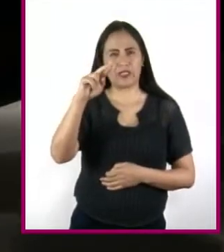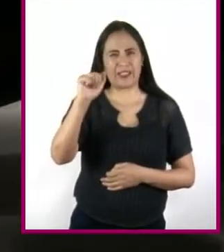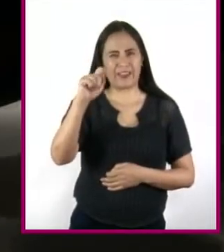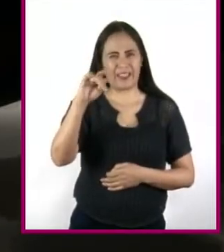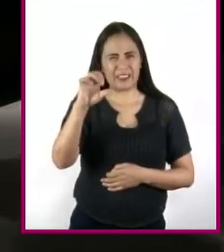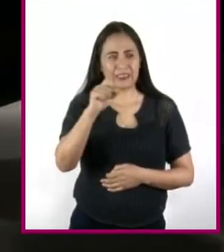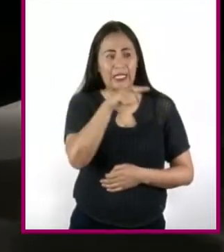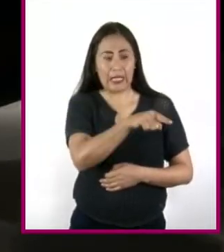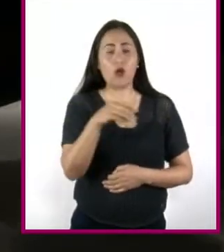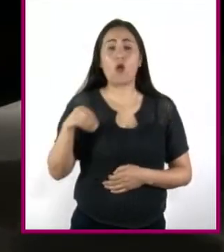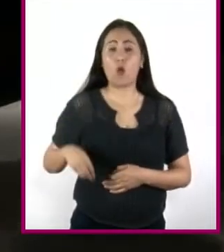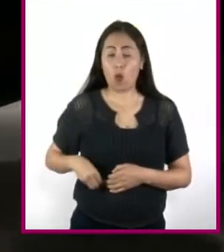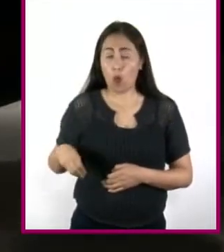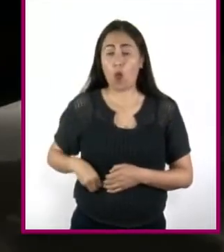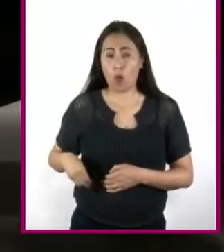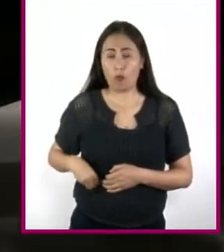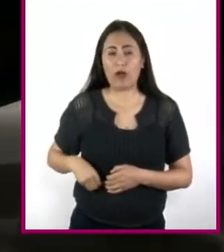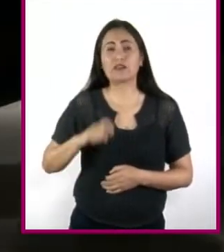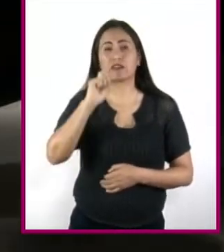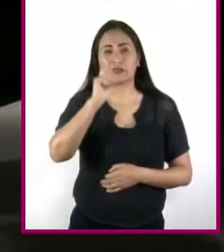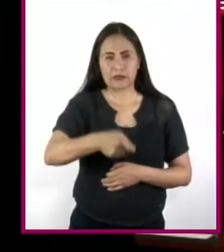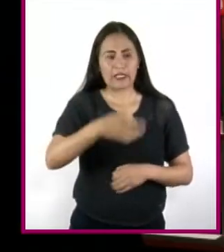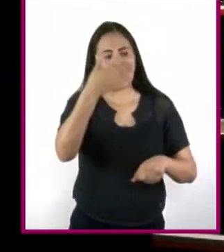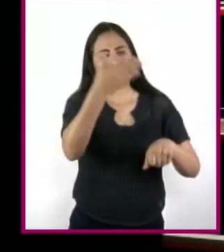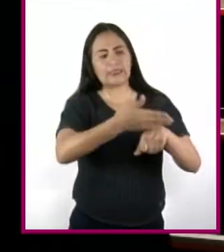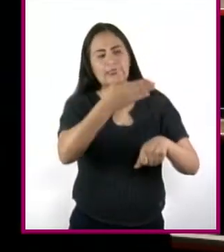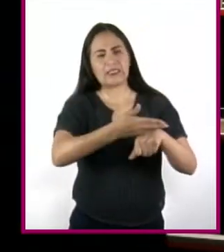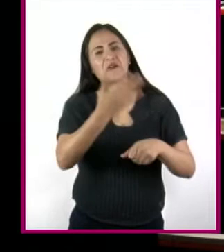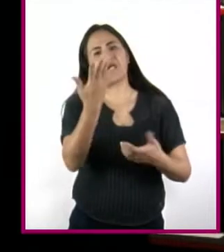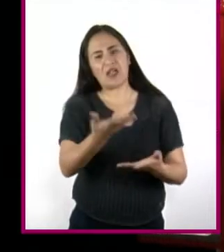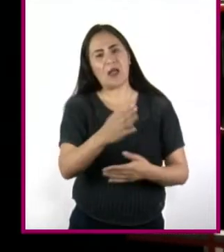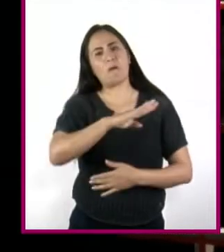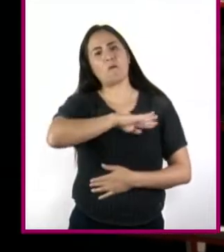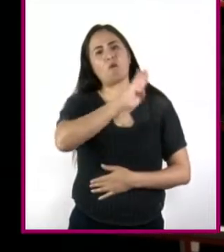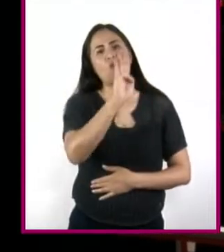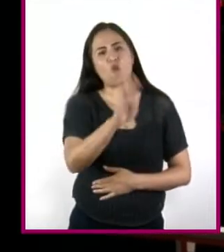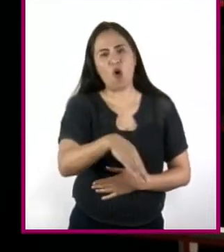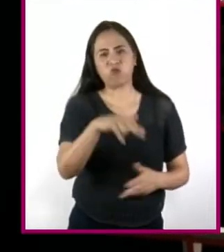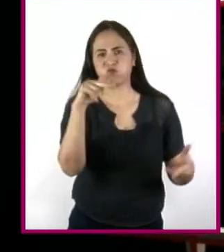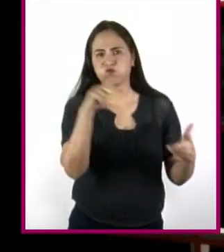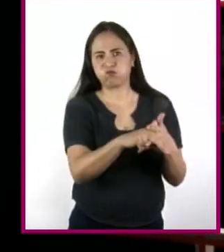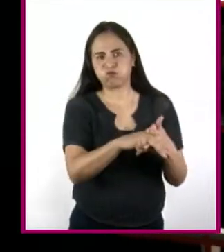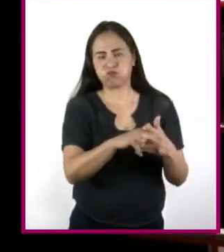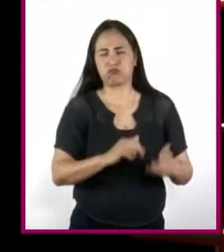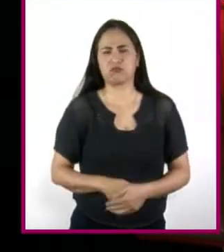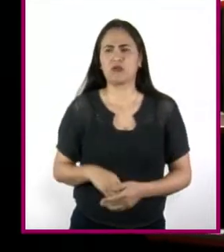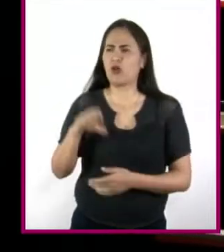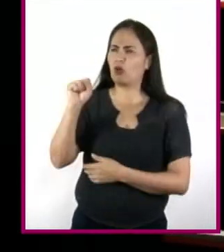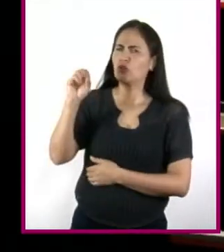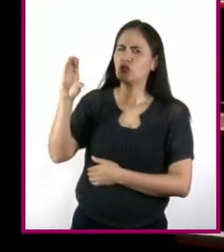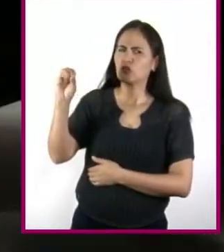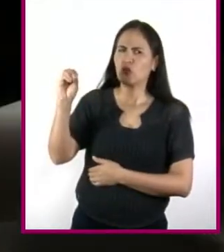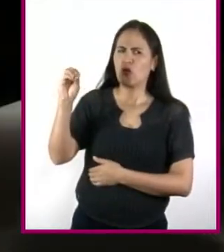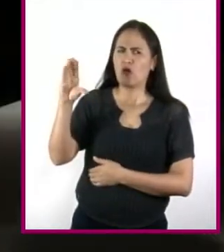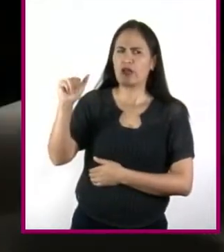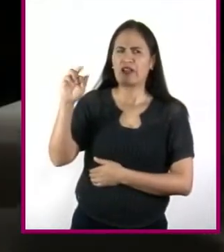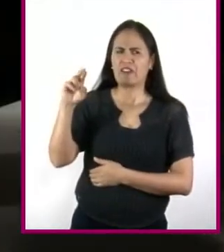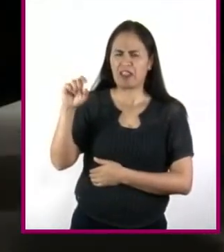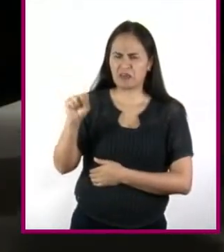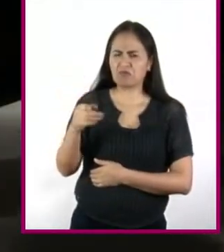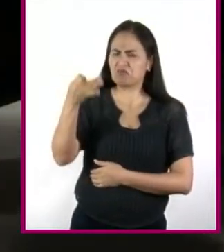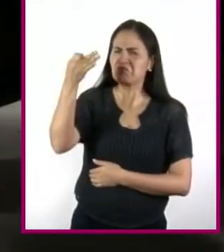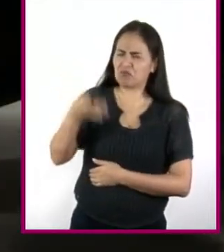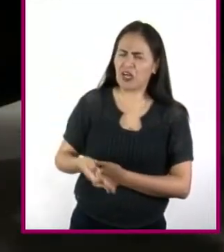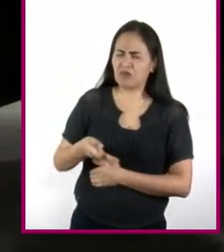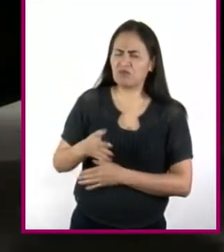culpable y la sentencia fue la pena de muerte. Sin embargo, Sócrates aceptó la sentencia.